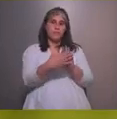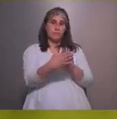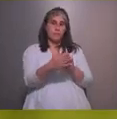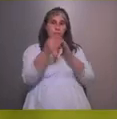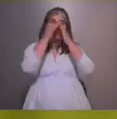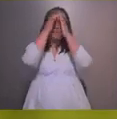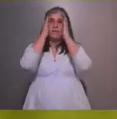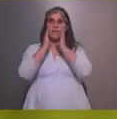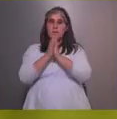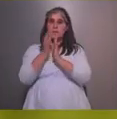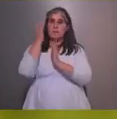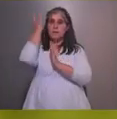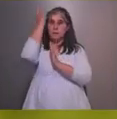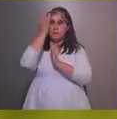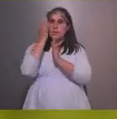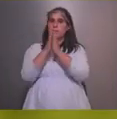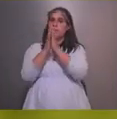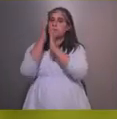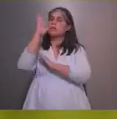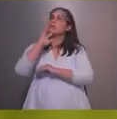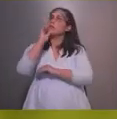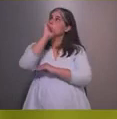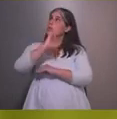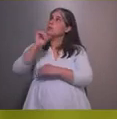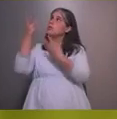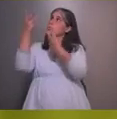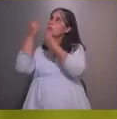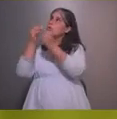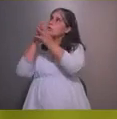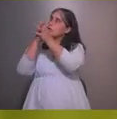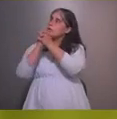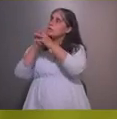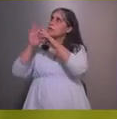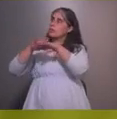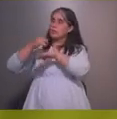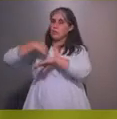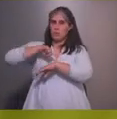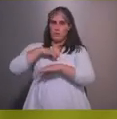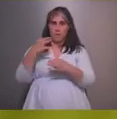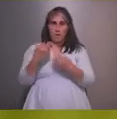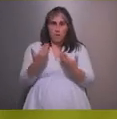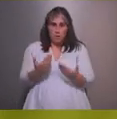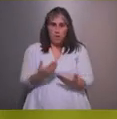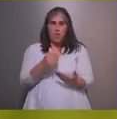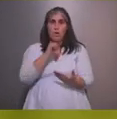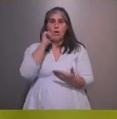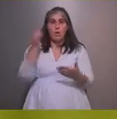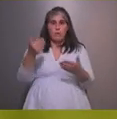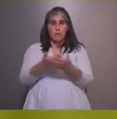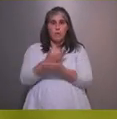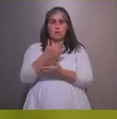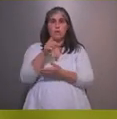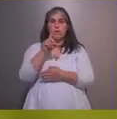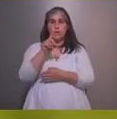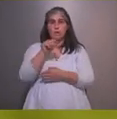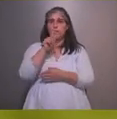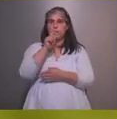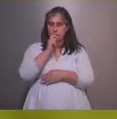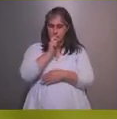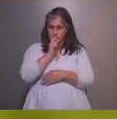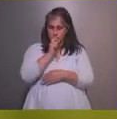Jesús. Santa María, Mãe de Deus, rogai por nós, pecadores, agora y en la hora de nuestra muerte.